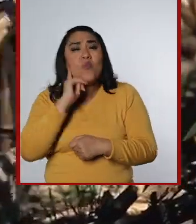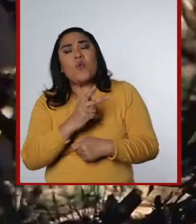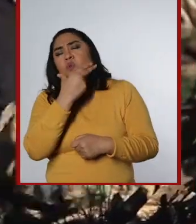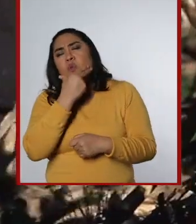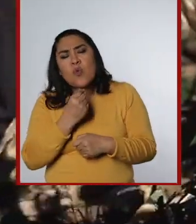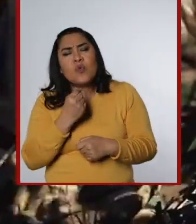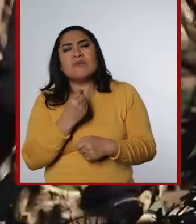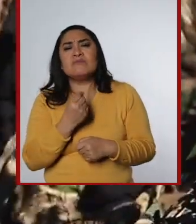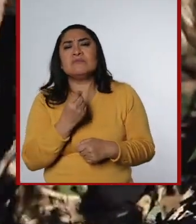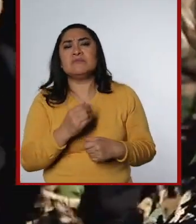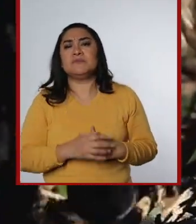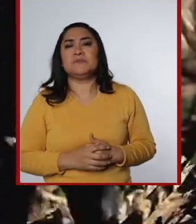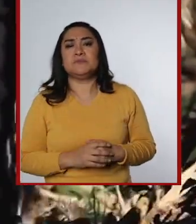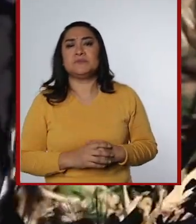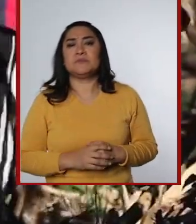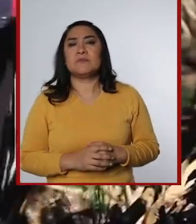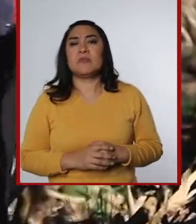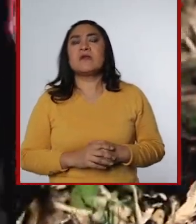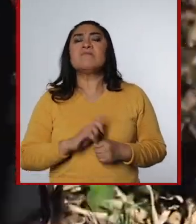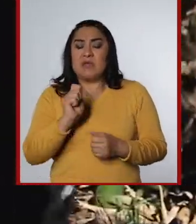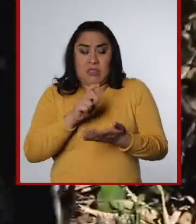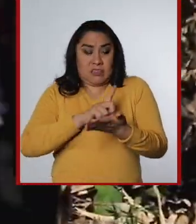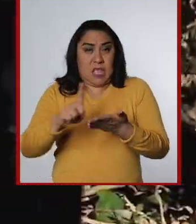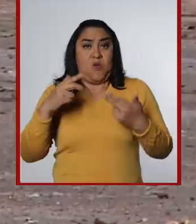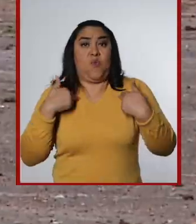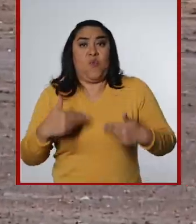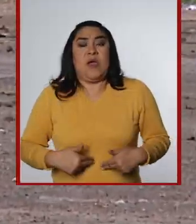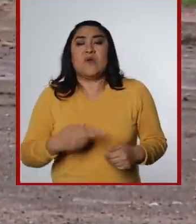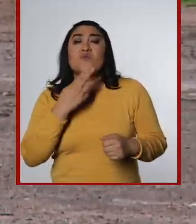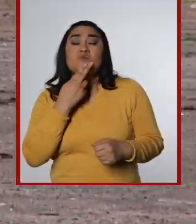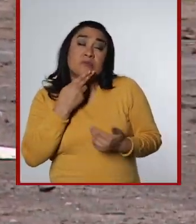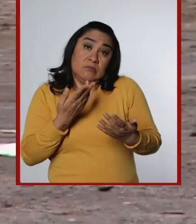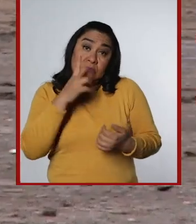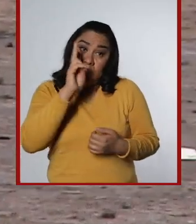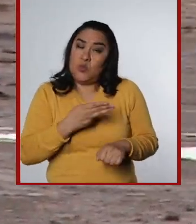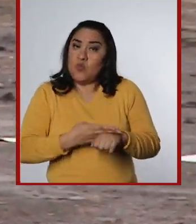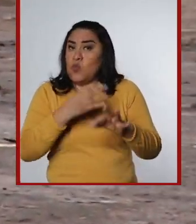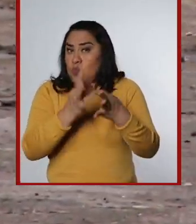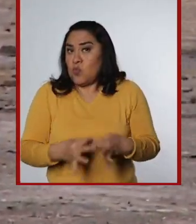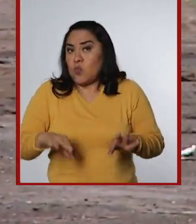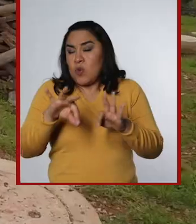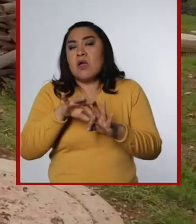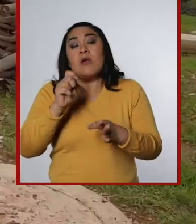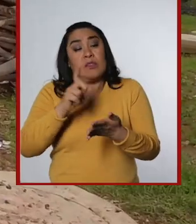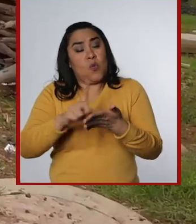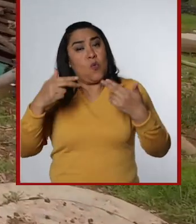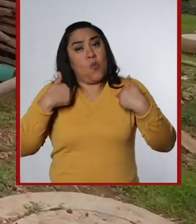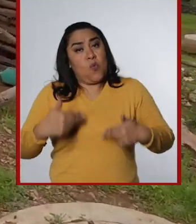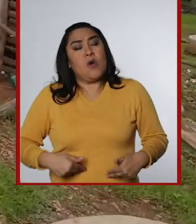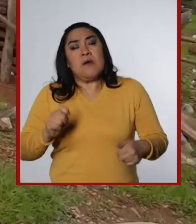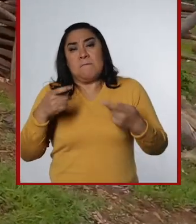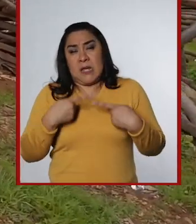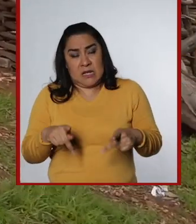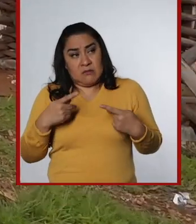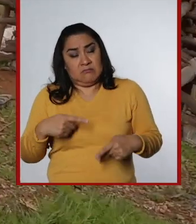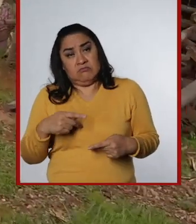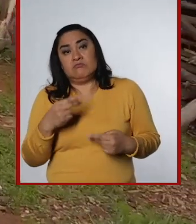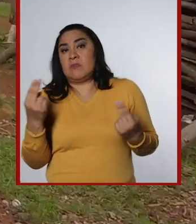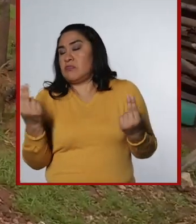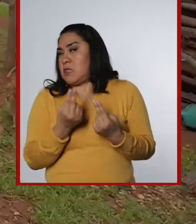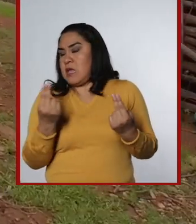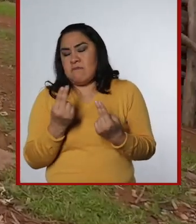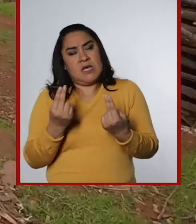contemos para esos derechos humanos que consideramos vital, para esos derechos humanos que pues tienen